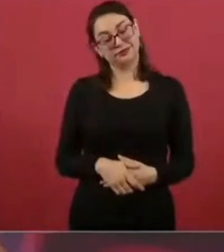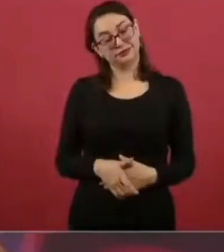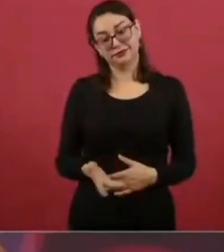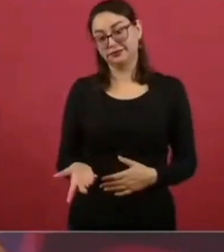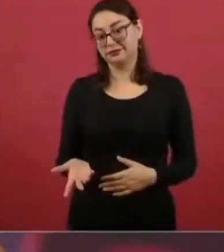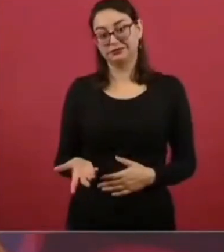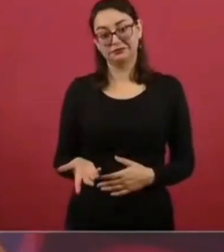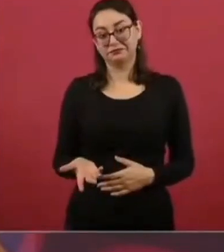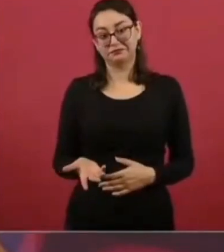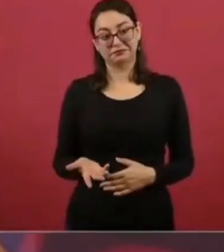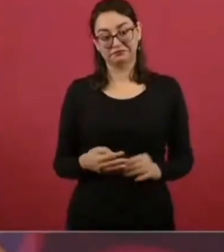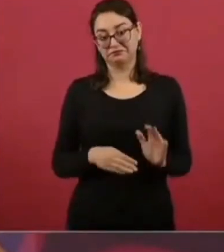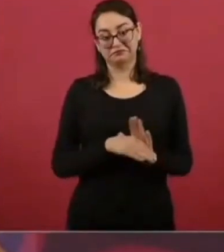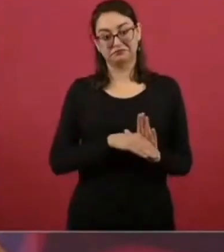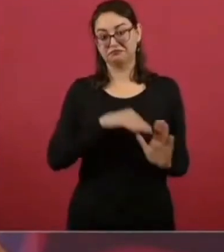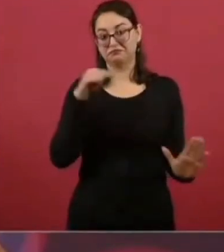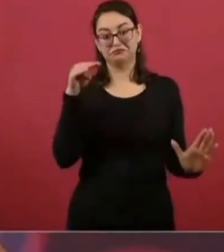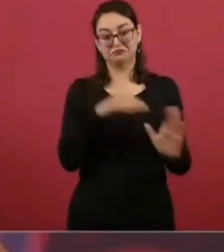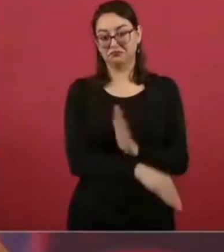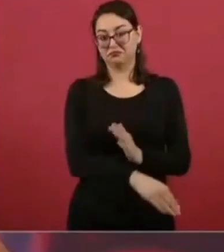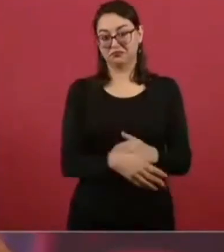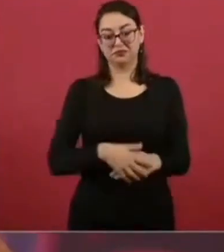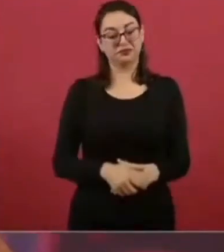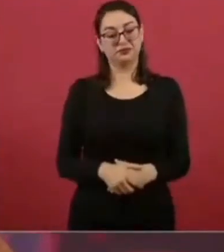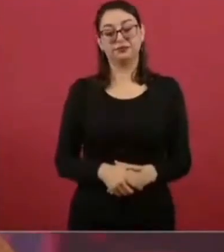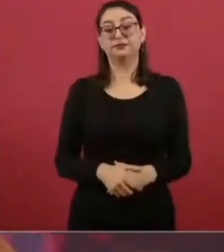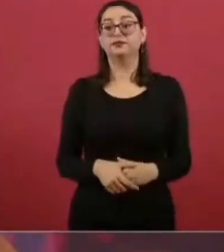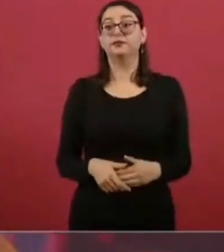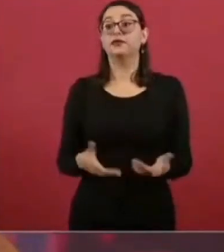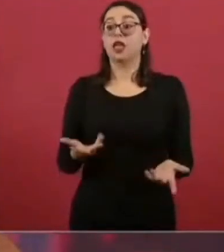Twitter. Ya se sumó.